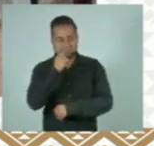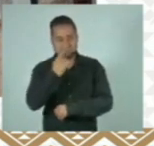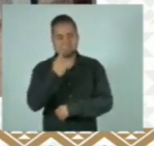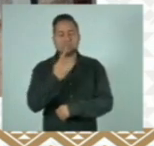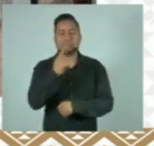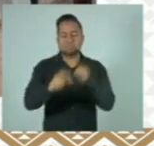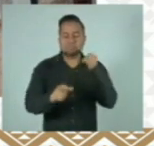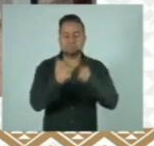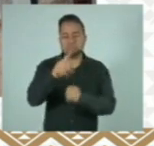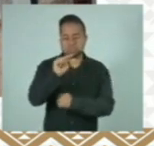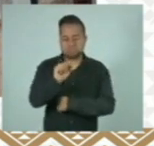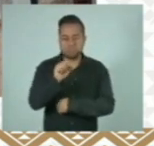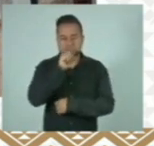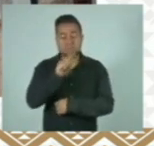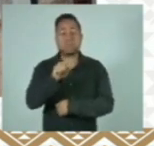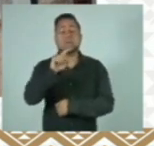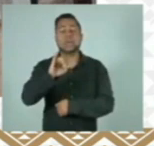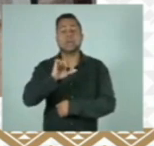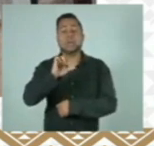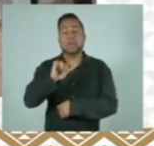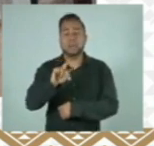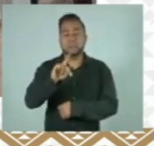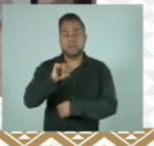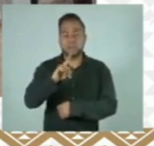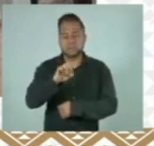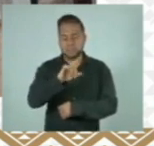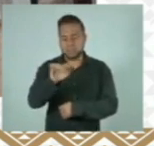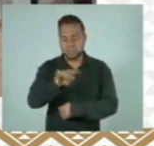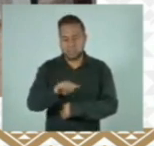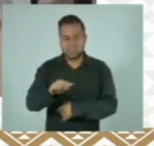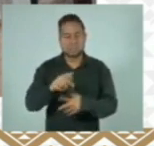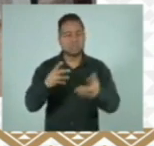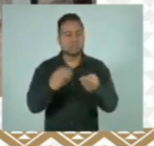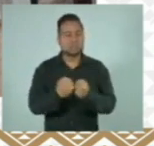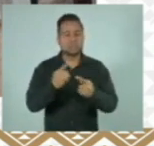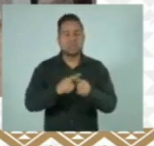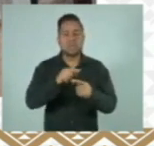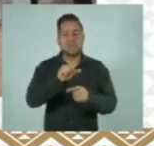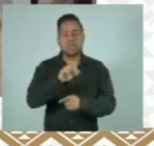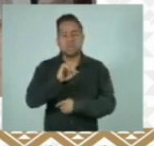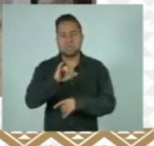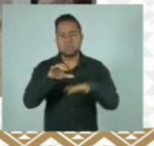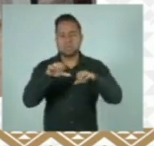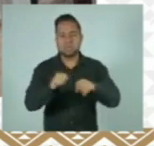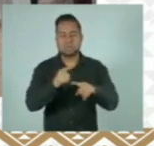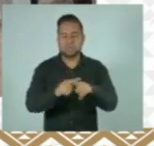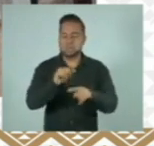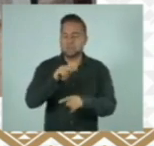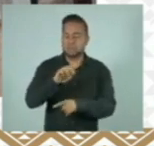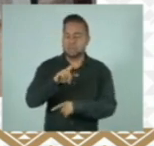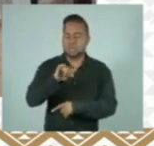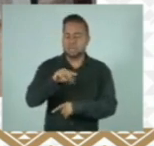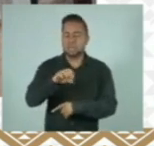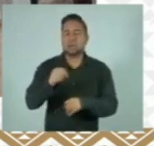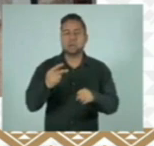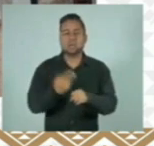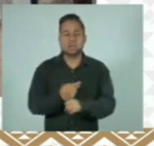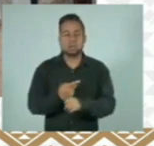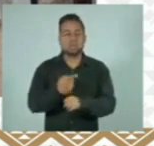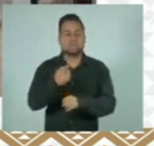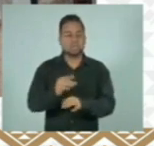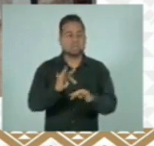10 cartuchos. San Felipe Jalapa de Díaz, la Policía Estatal en coordinación con la Agencia Estatal de Investigación realizaron la detención de Abelino N. por el delito de